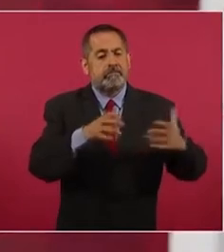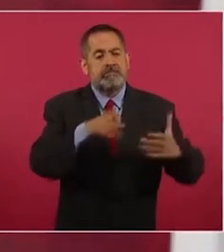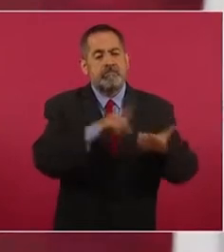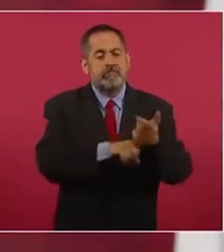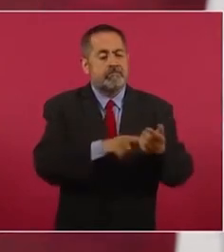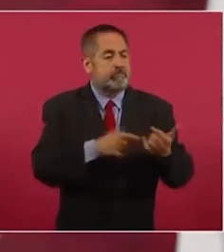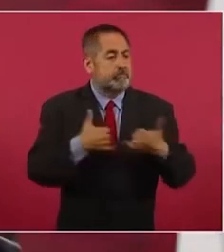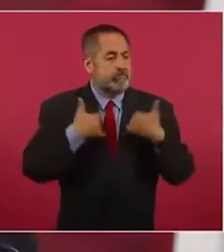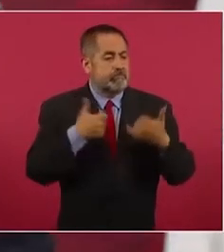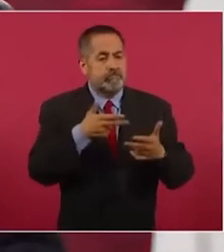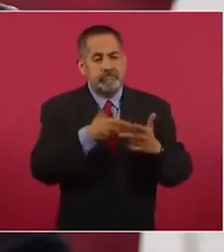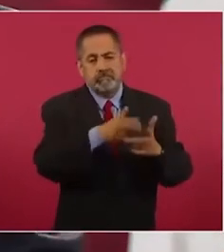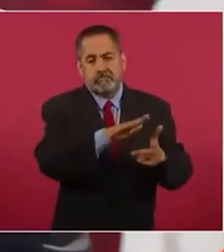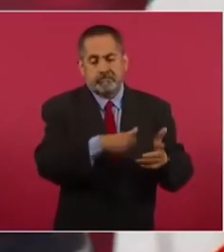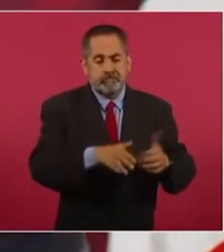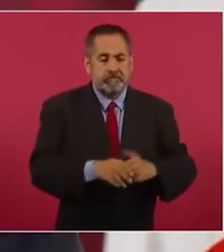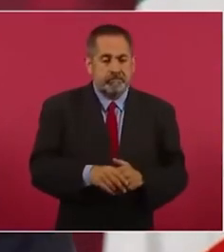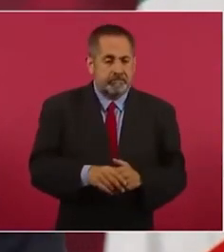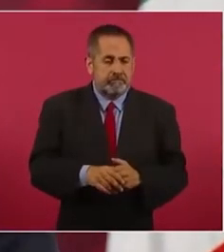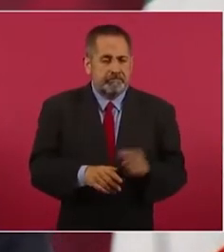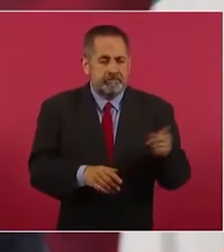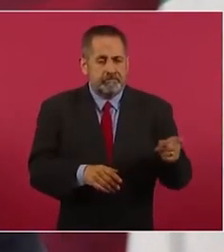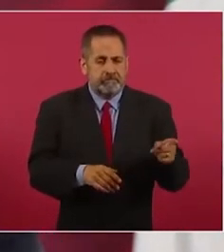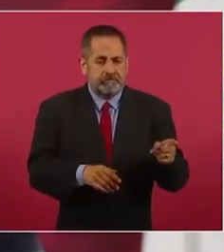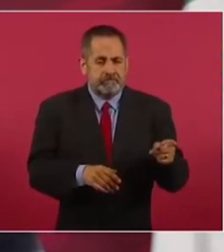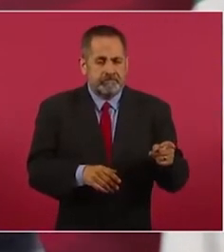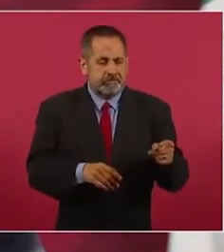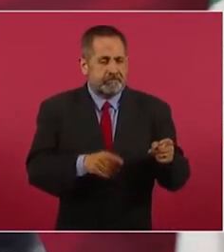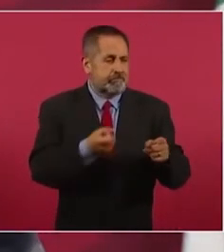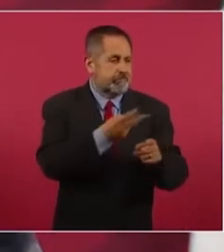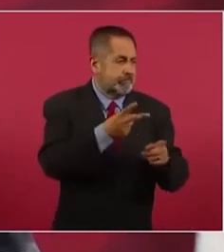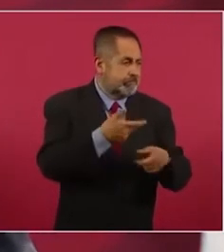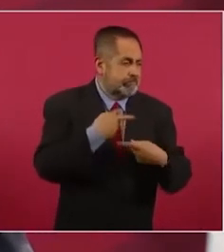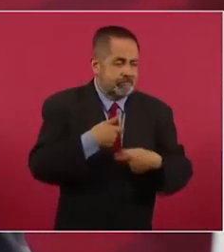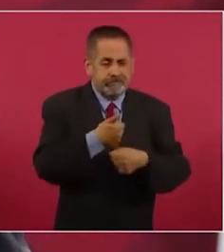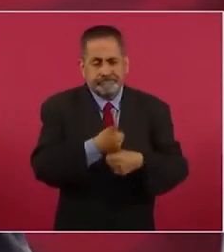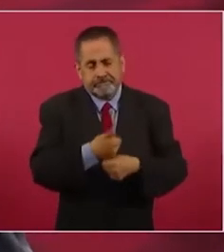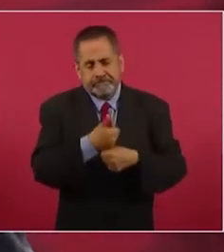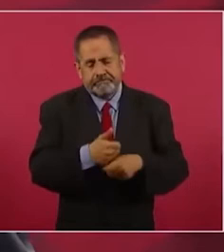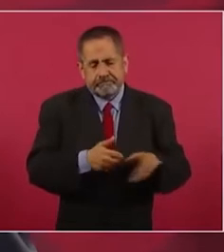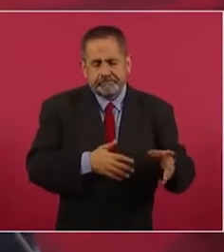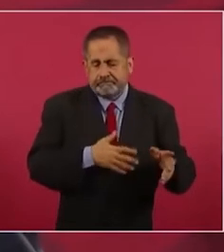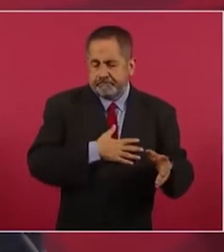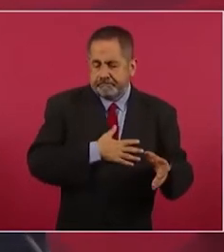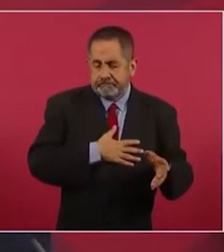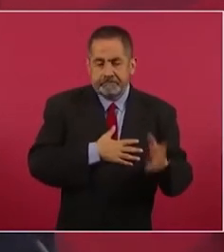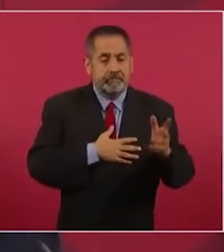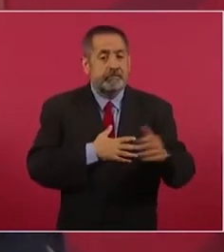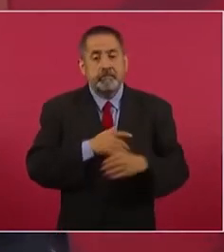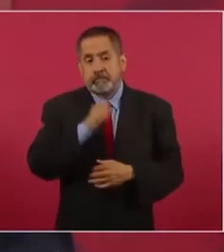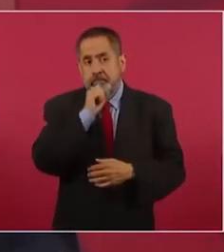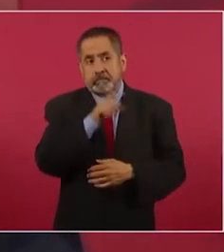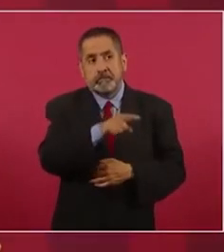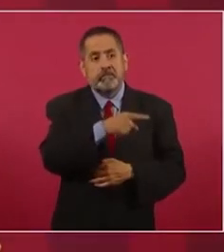de los jóvenes, de las víctimas, y también